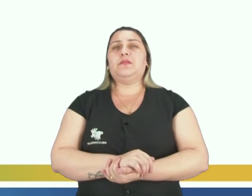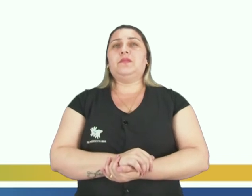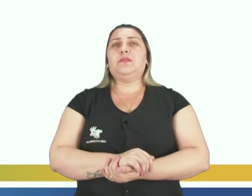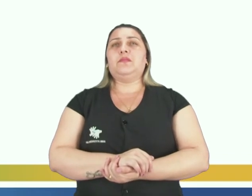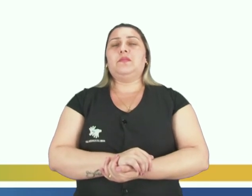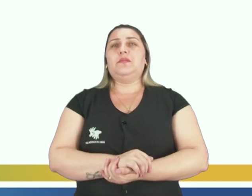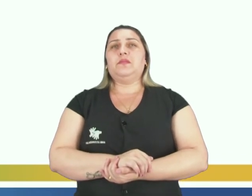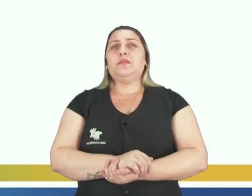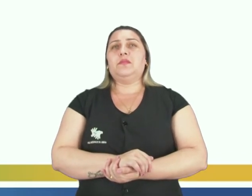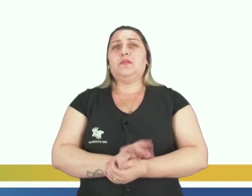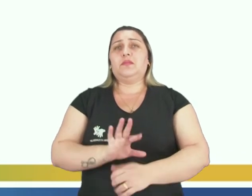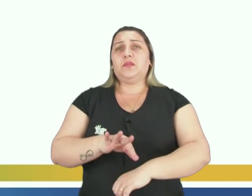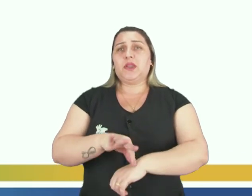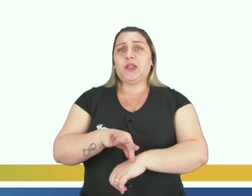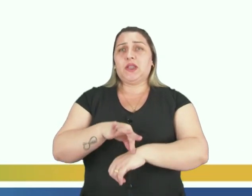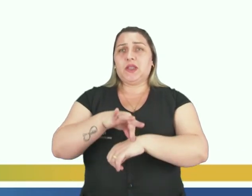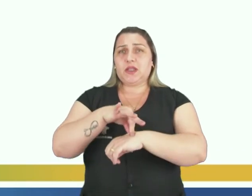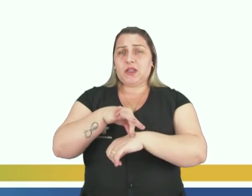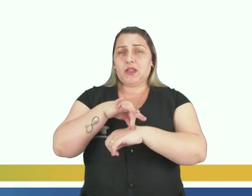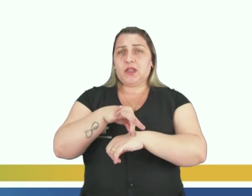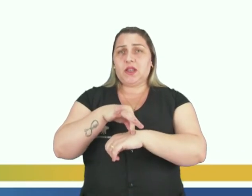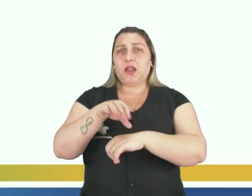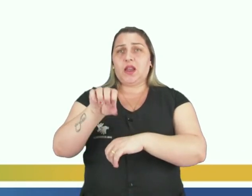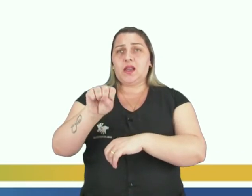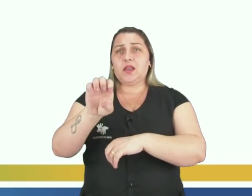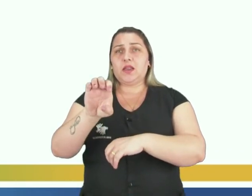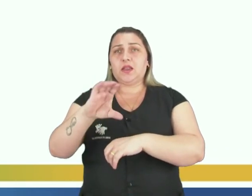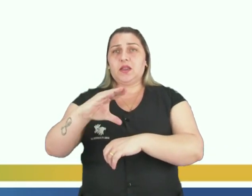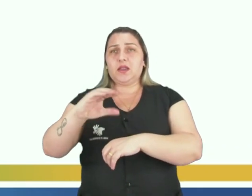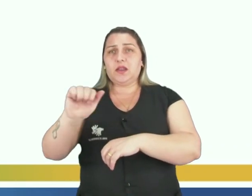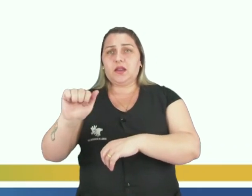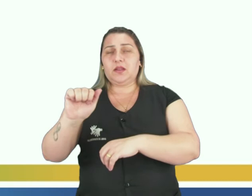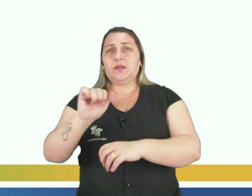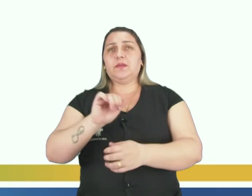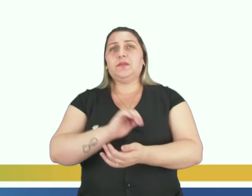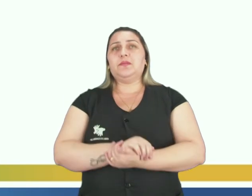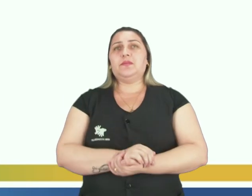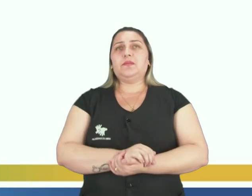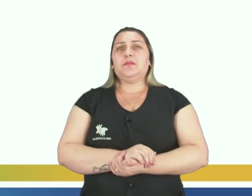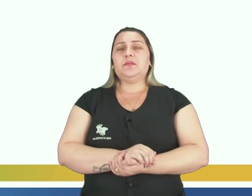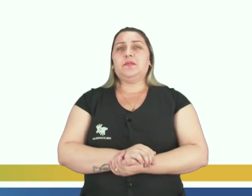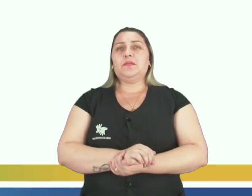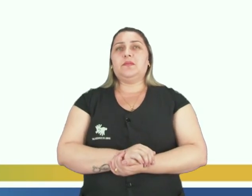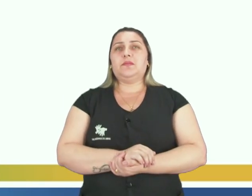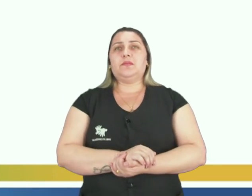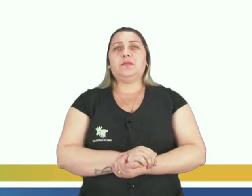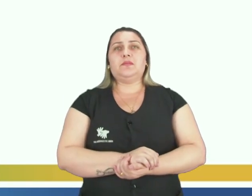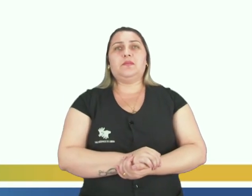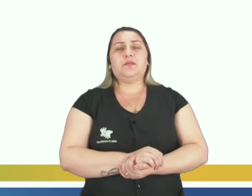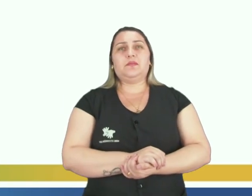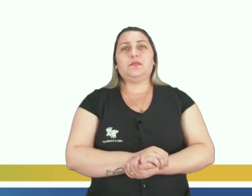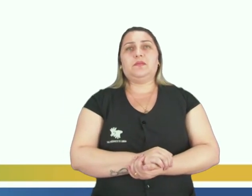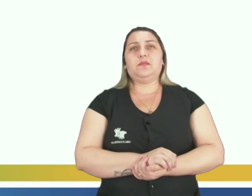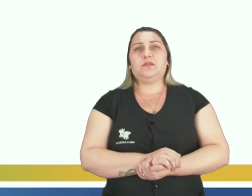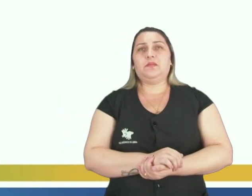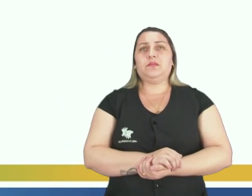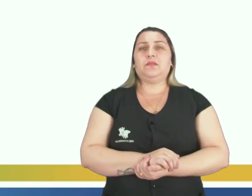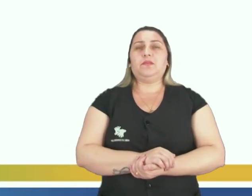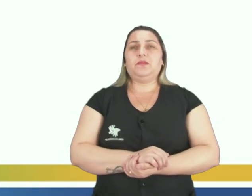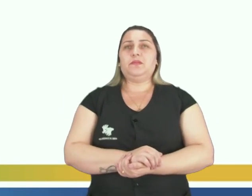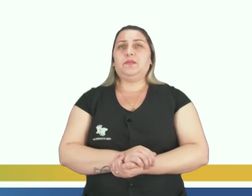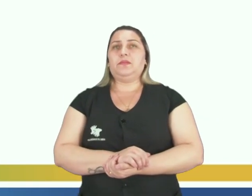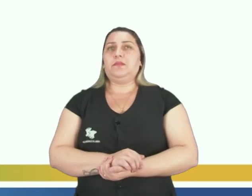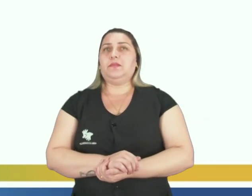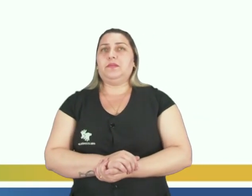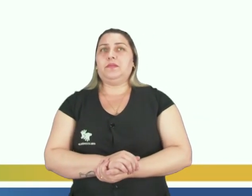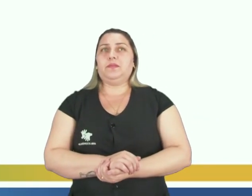que significa carne seca na língua portuguesa. Então, eu posso pronunciar cecina, com sonido de S, aplicando o ceseo